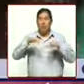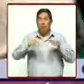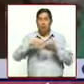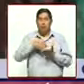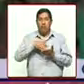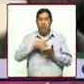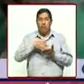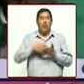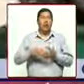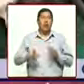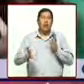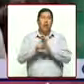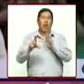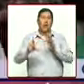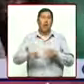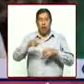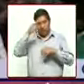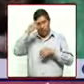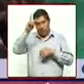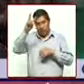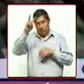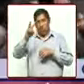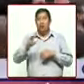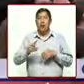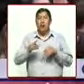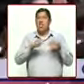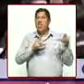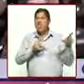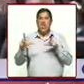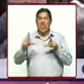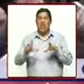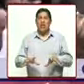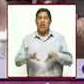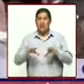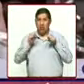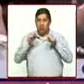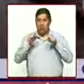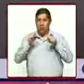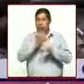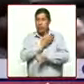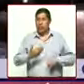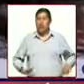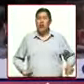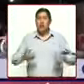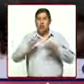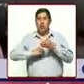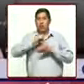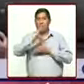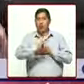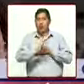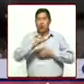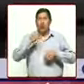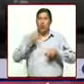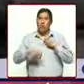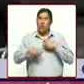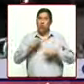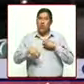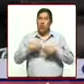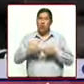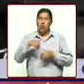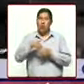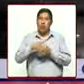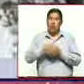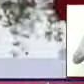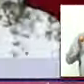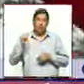en México. Con Claudia Sheinbaum lista para asumir la presidencia en octubre, la polémica sobre la elección popular de